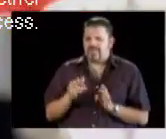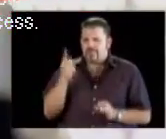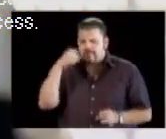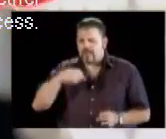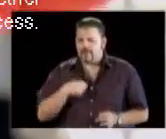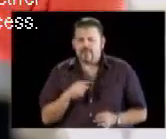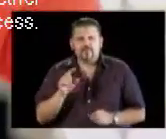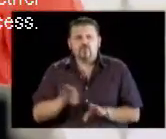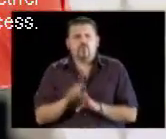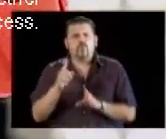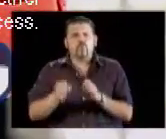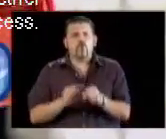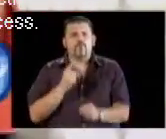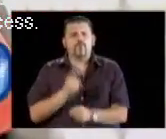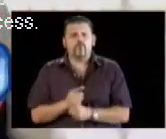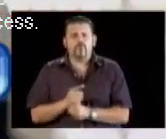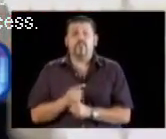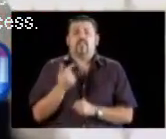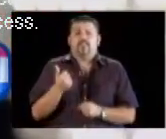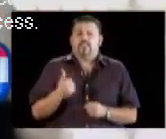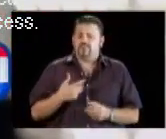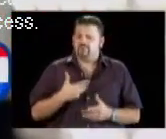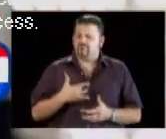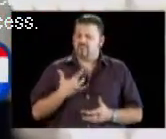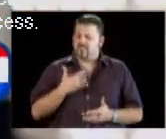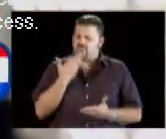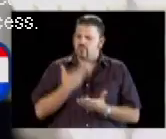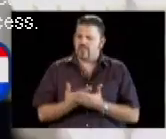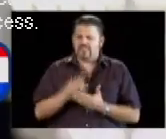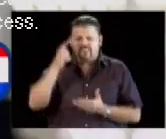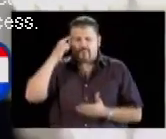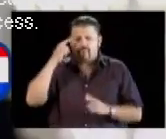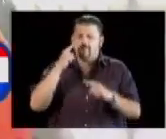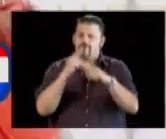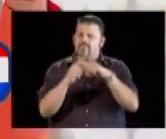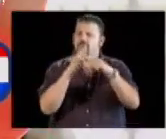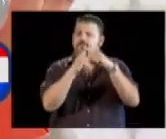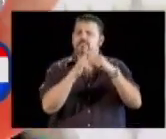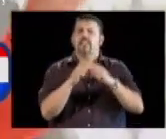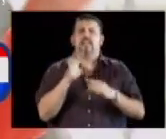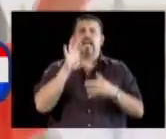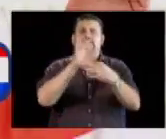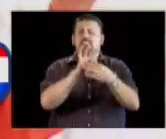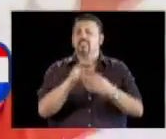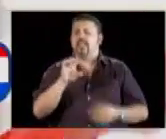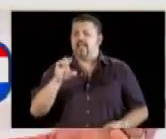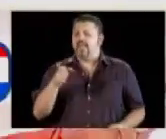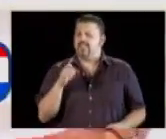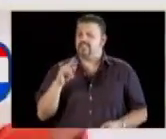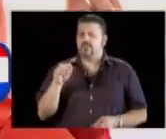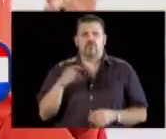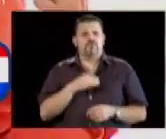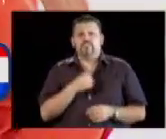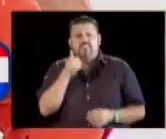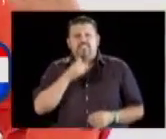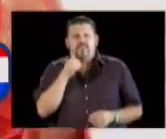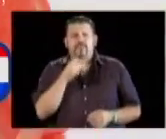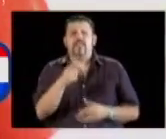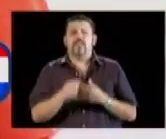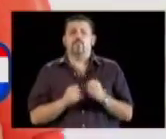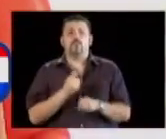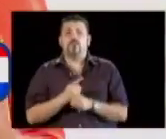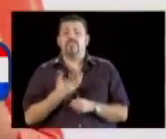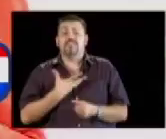una oportunidad sumada a una actitud positiva igual al éxito. La oportunidad la tienen en sus manos y se llama